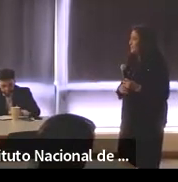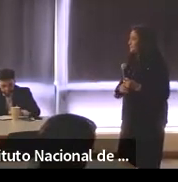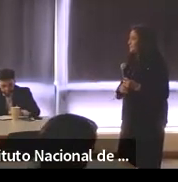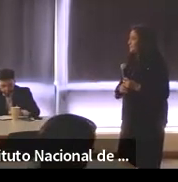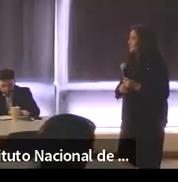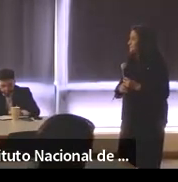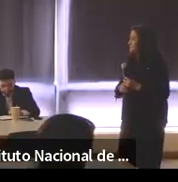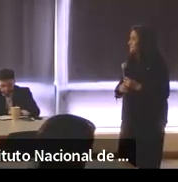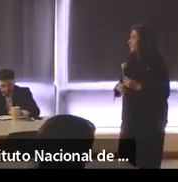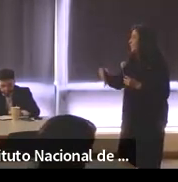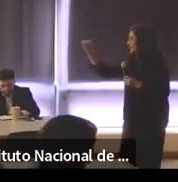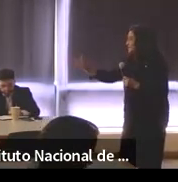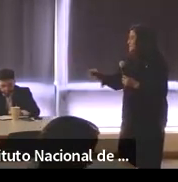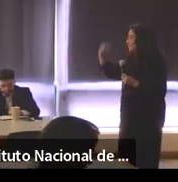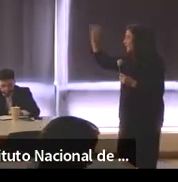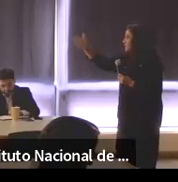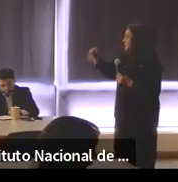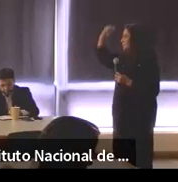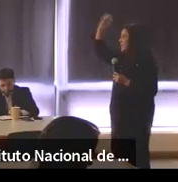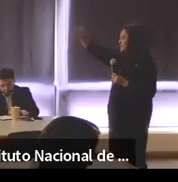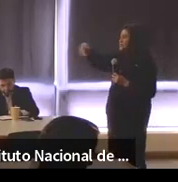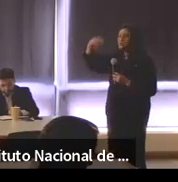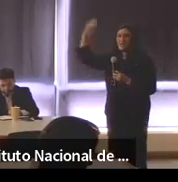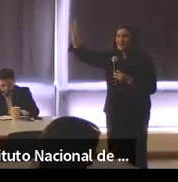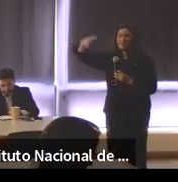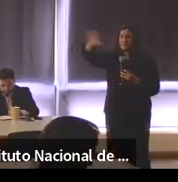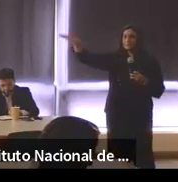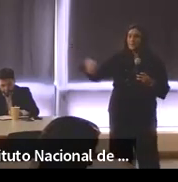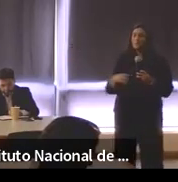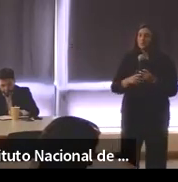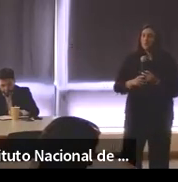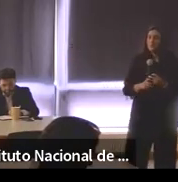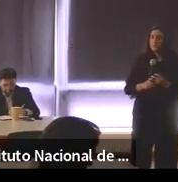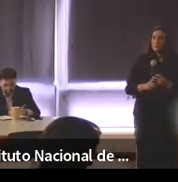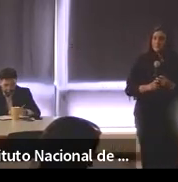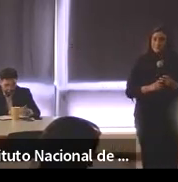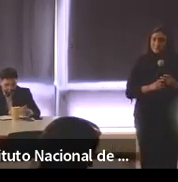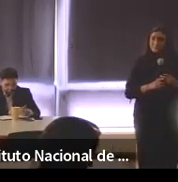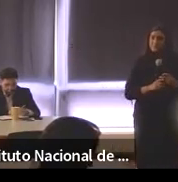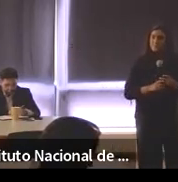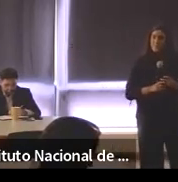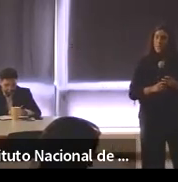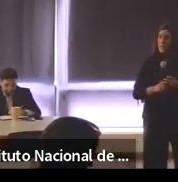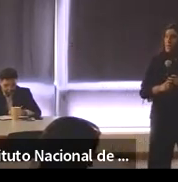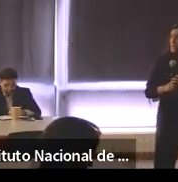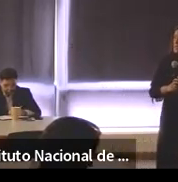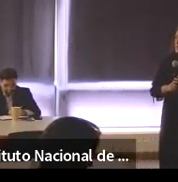problema organizacional personal social de un montón de cosas